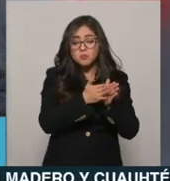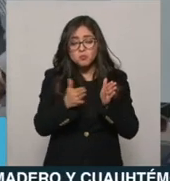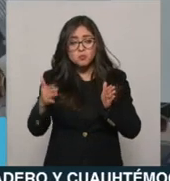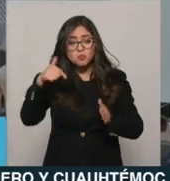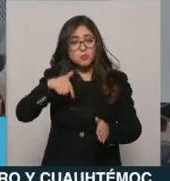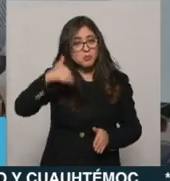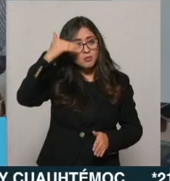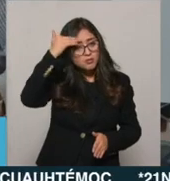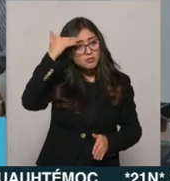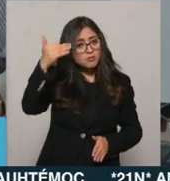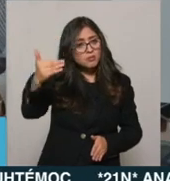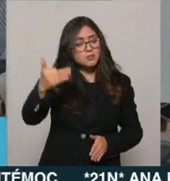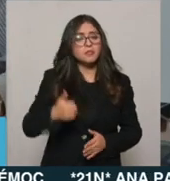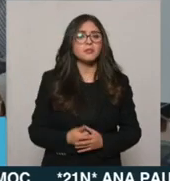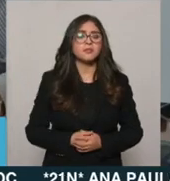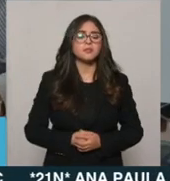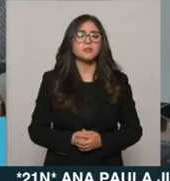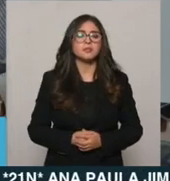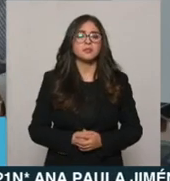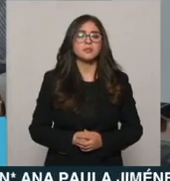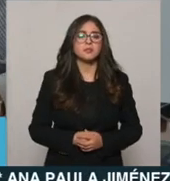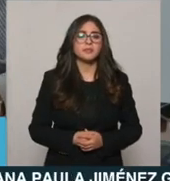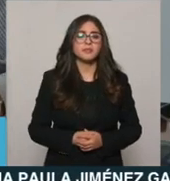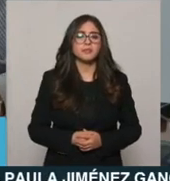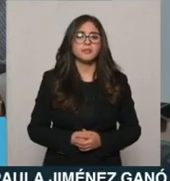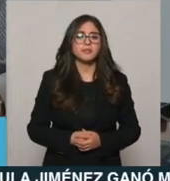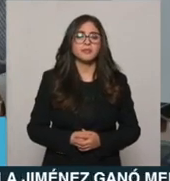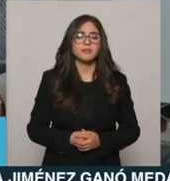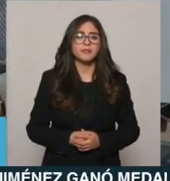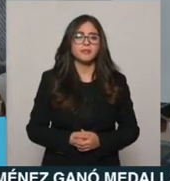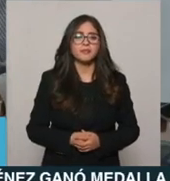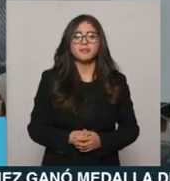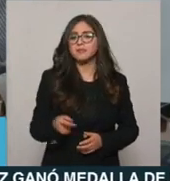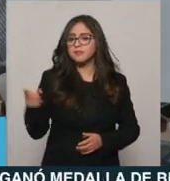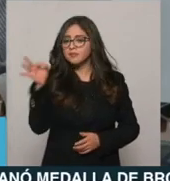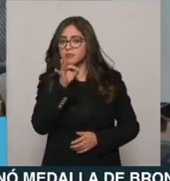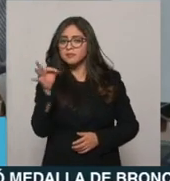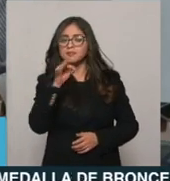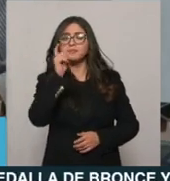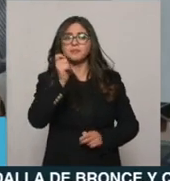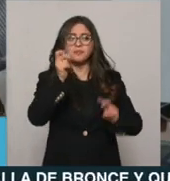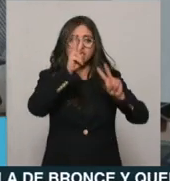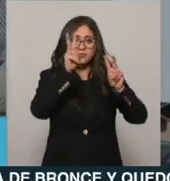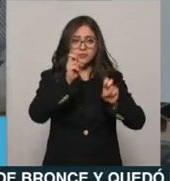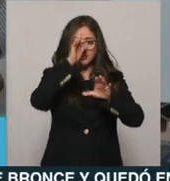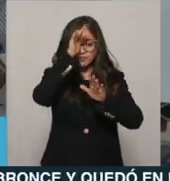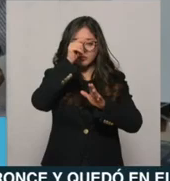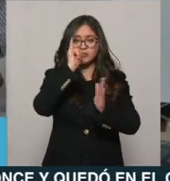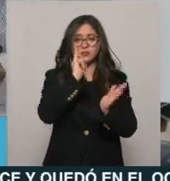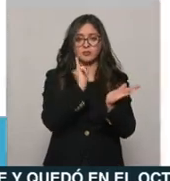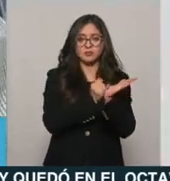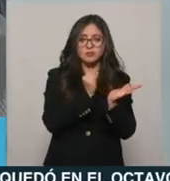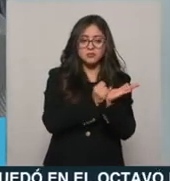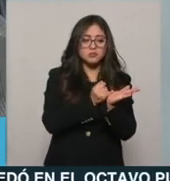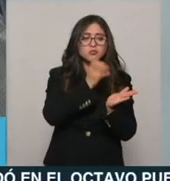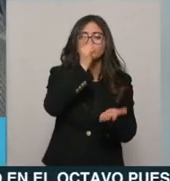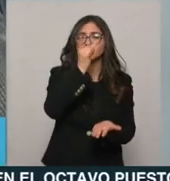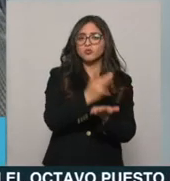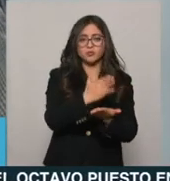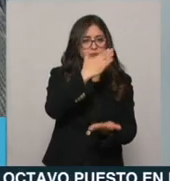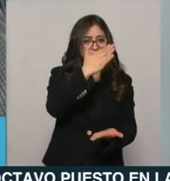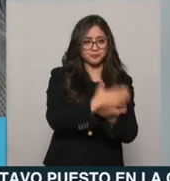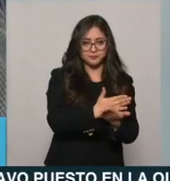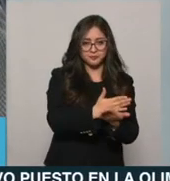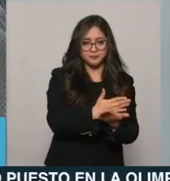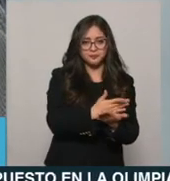que la espada de Damocles de los aranceles pues solo quedará ahí, pero me parece